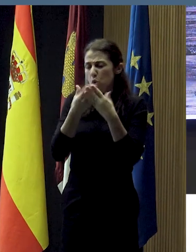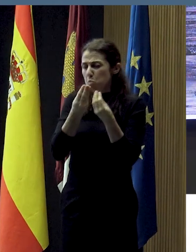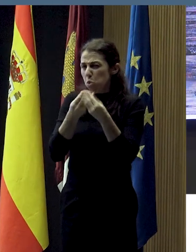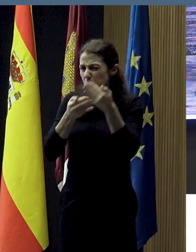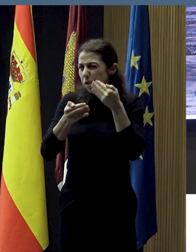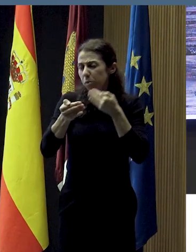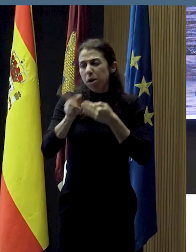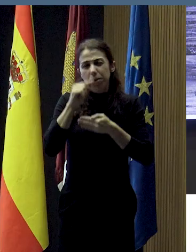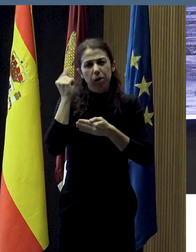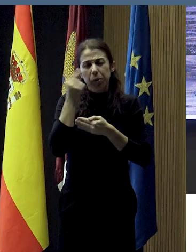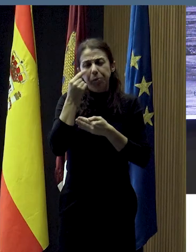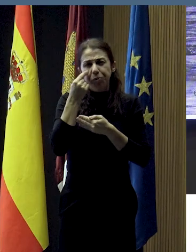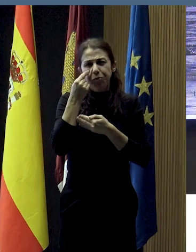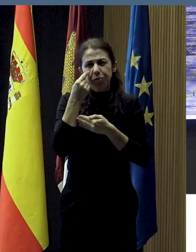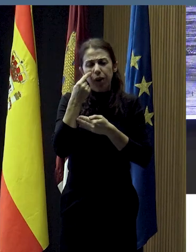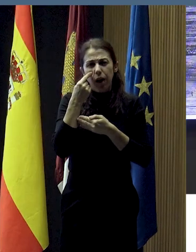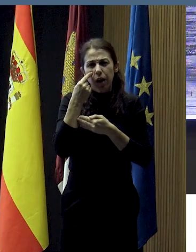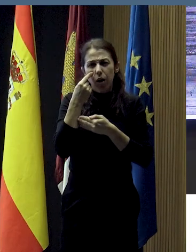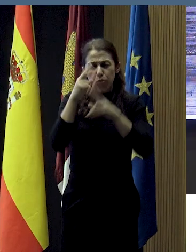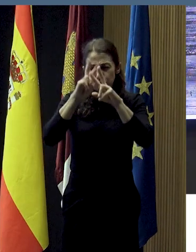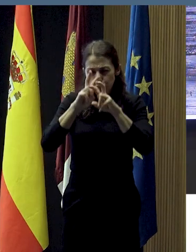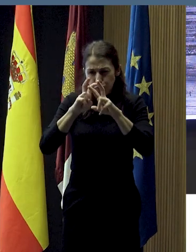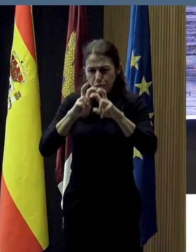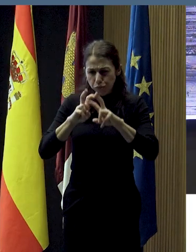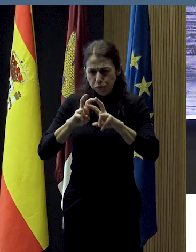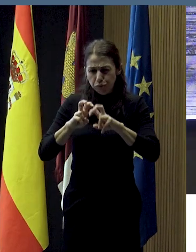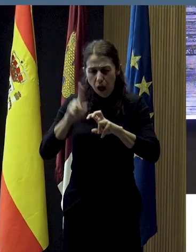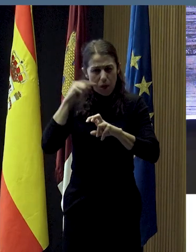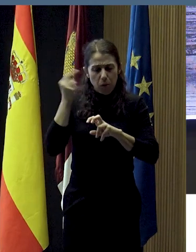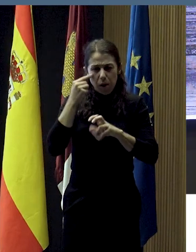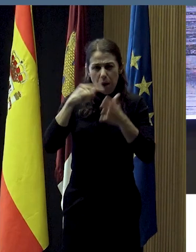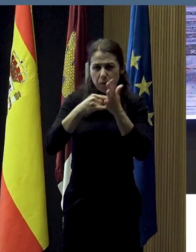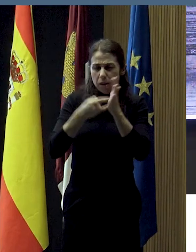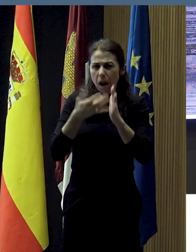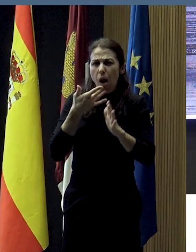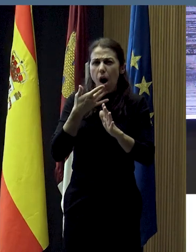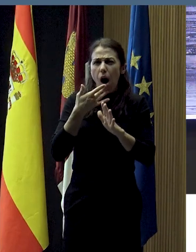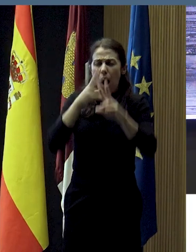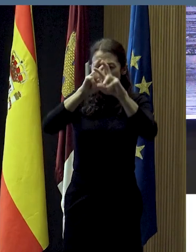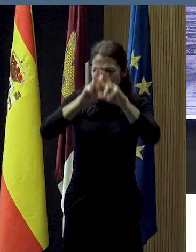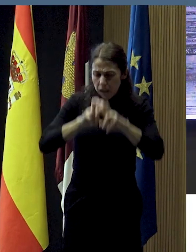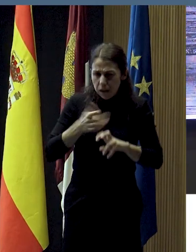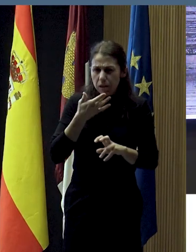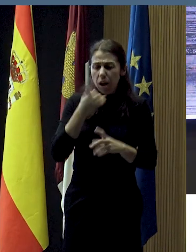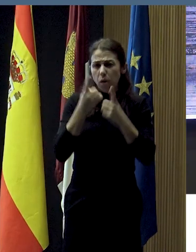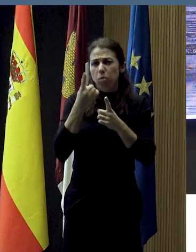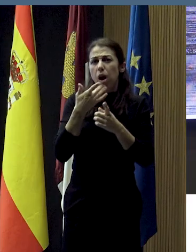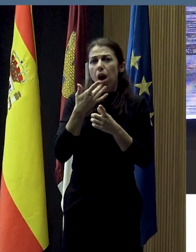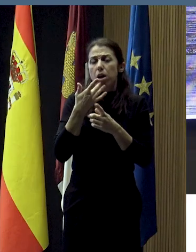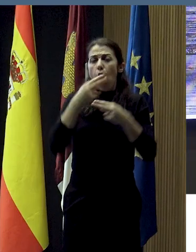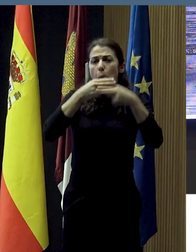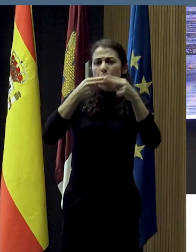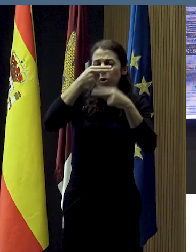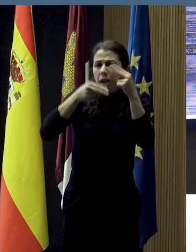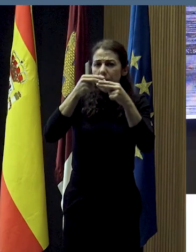después pues, han ido desvelando ciertos mecanismos, vías de diagnóstico, algunas proteínas